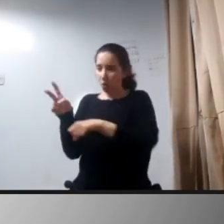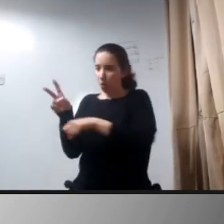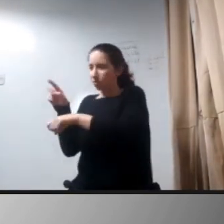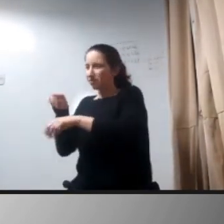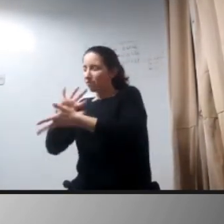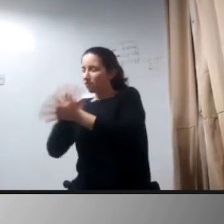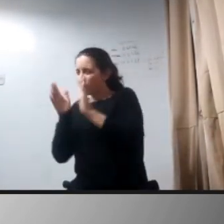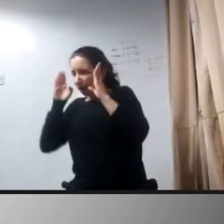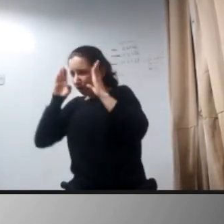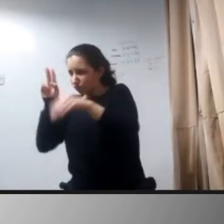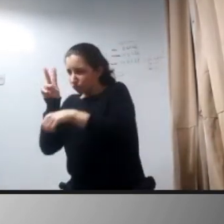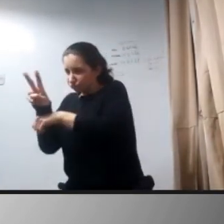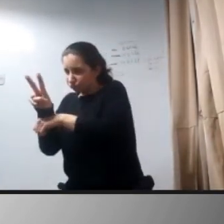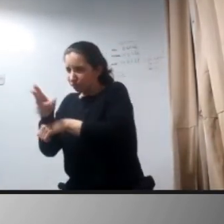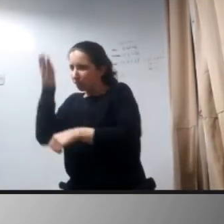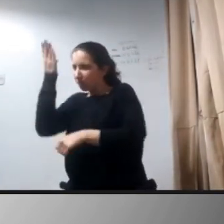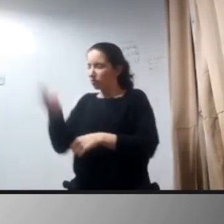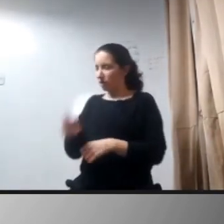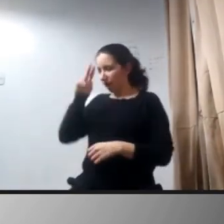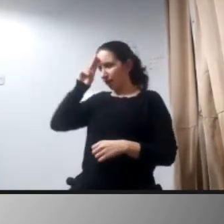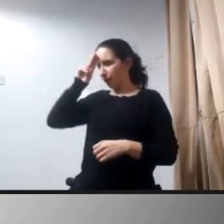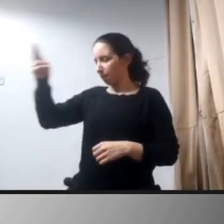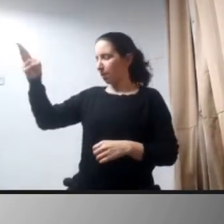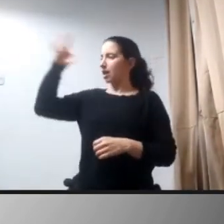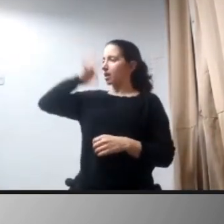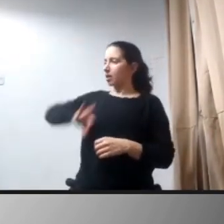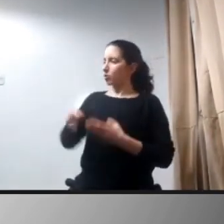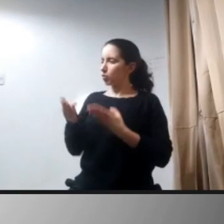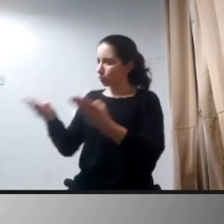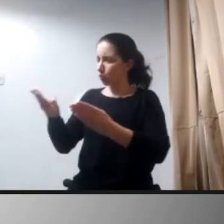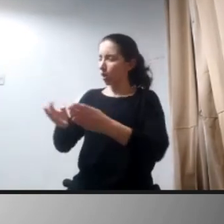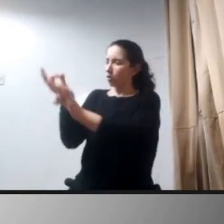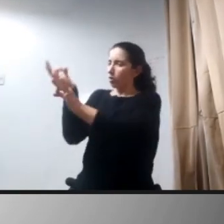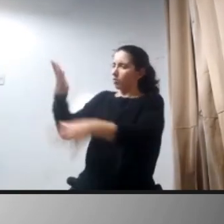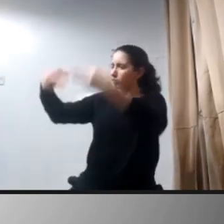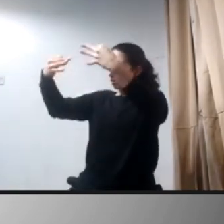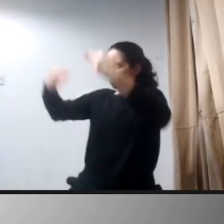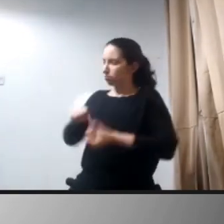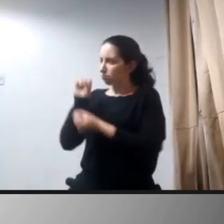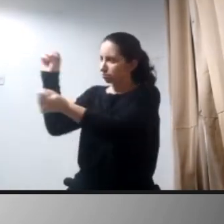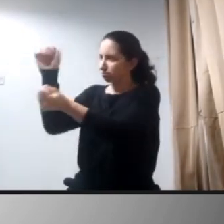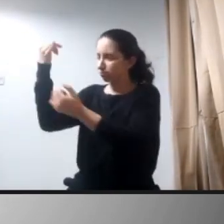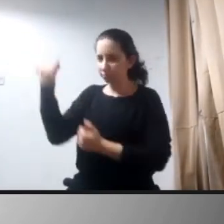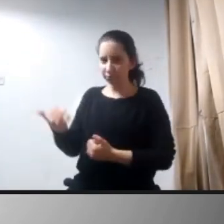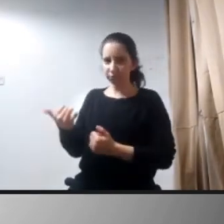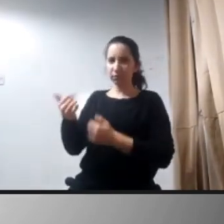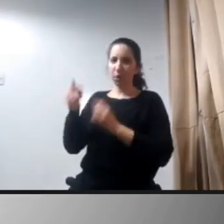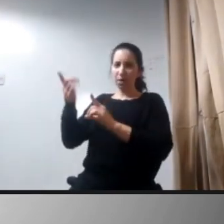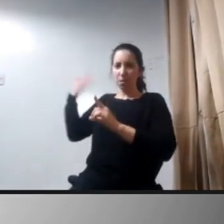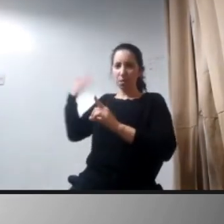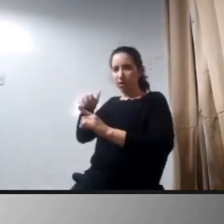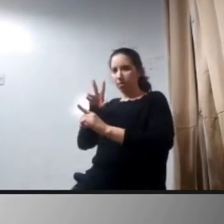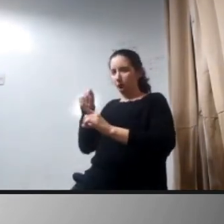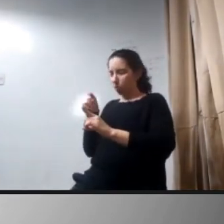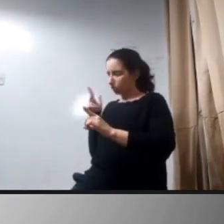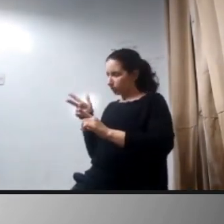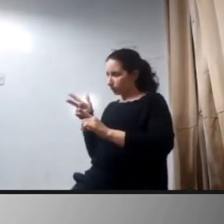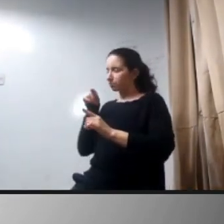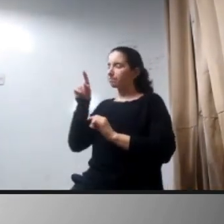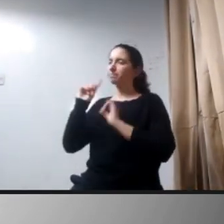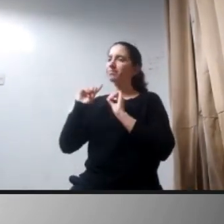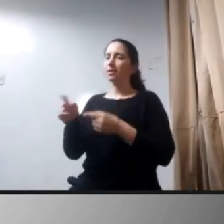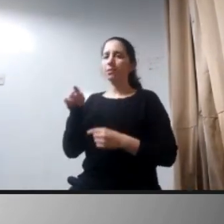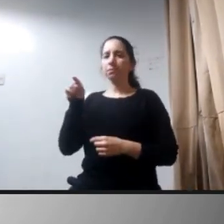que sea una persona respetada, que tenga su remuneración, que esté profesionalizado, como dijo Mauro, pero